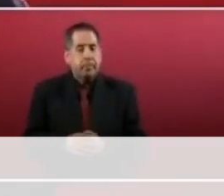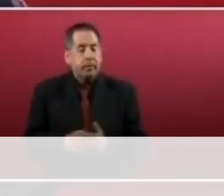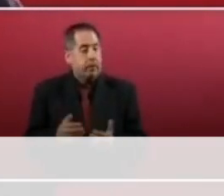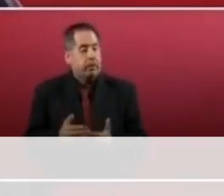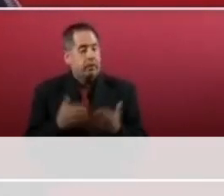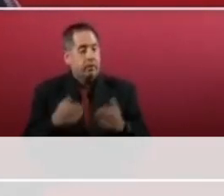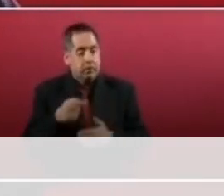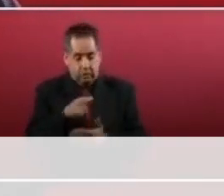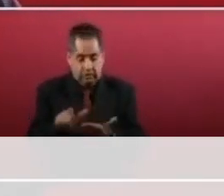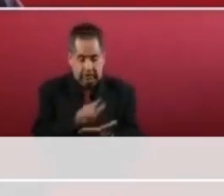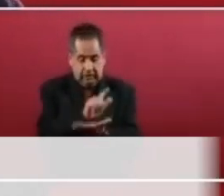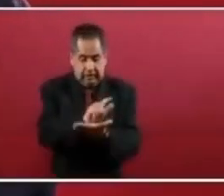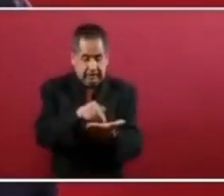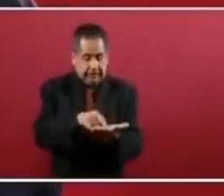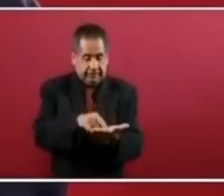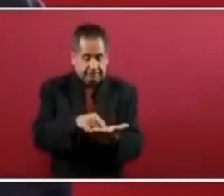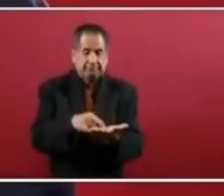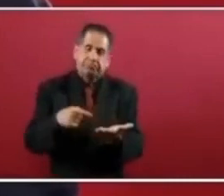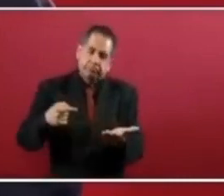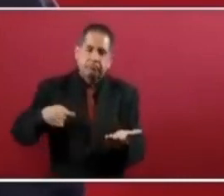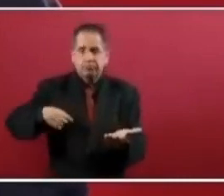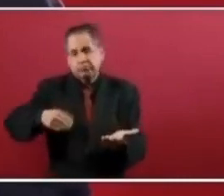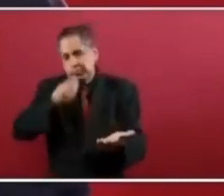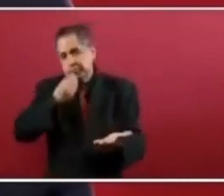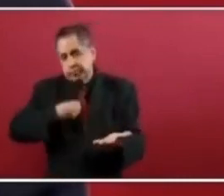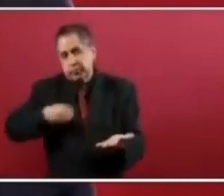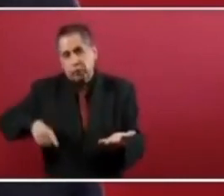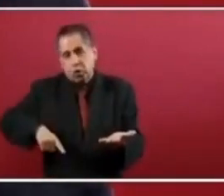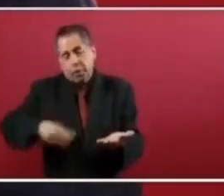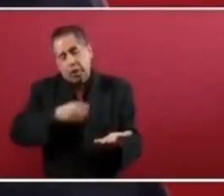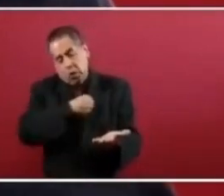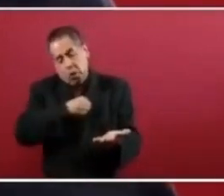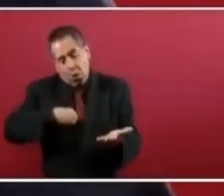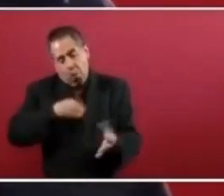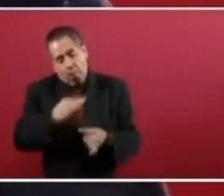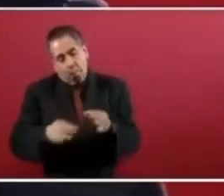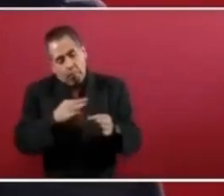de la ley, nosotros vamos a cumplir, ni modo,